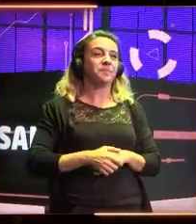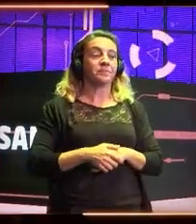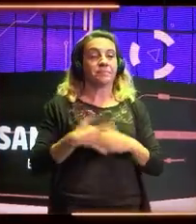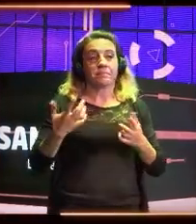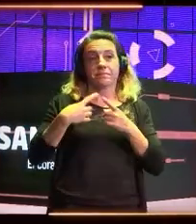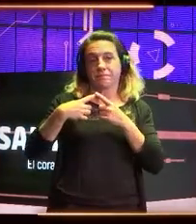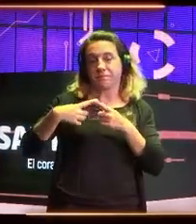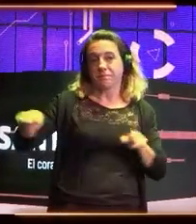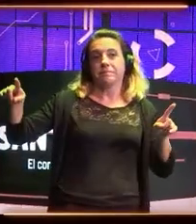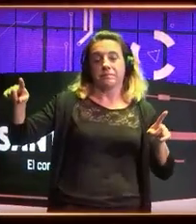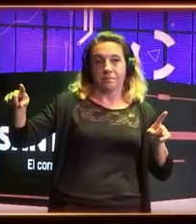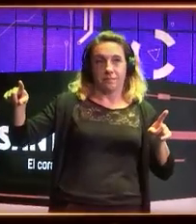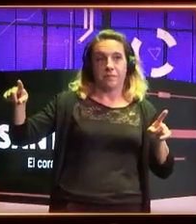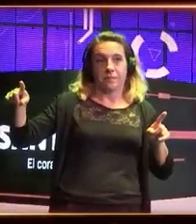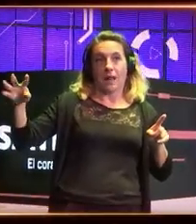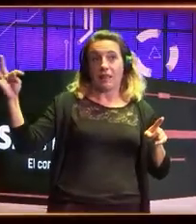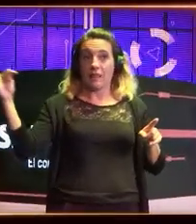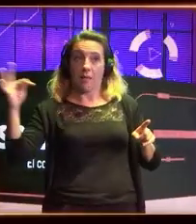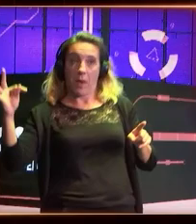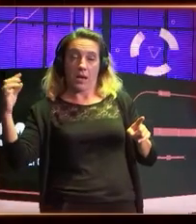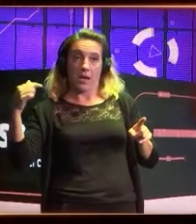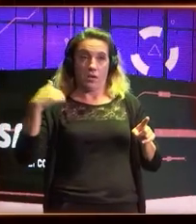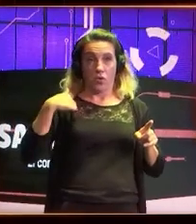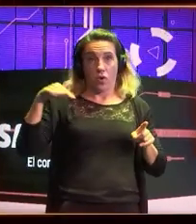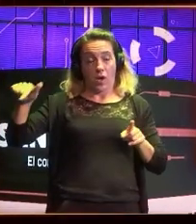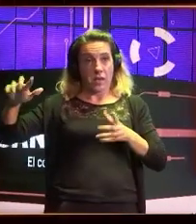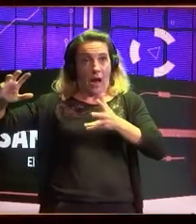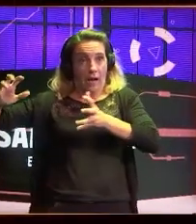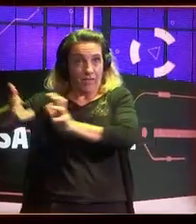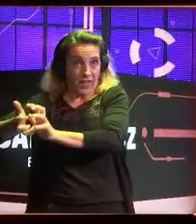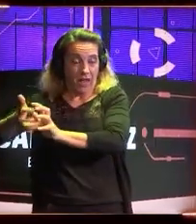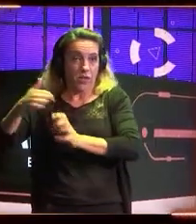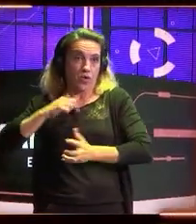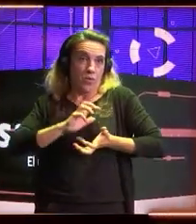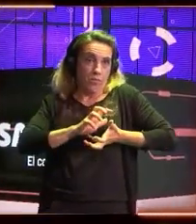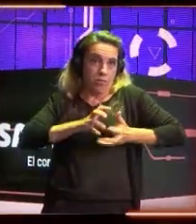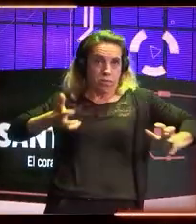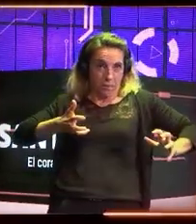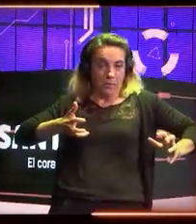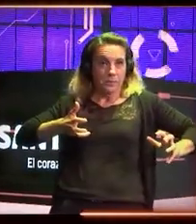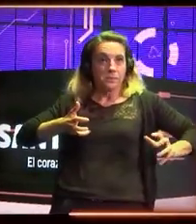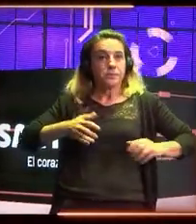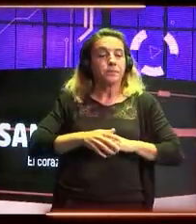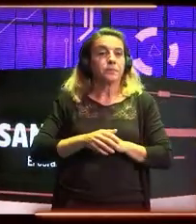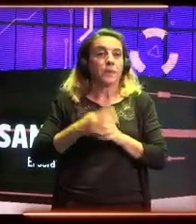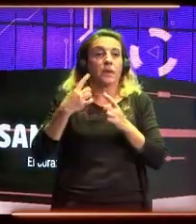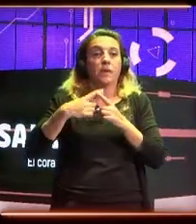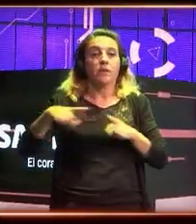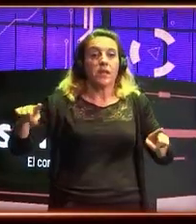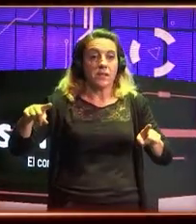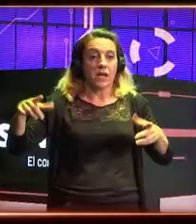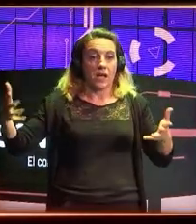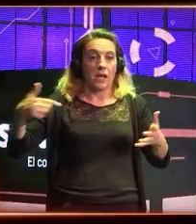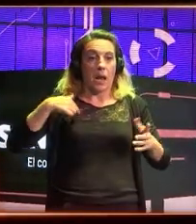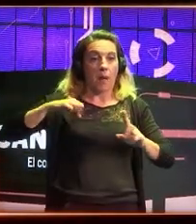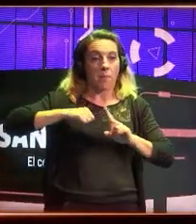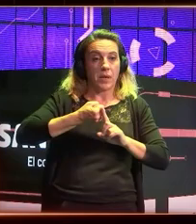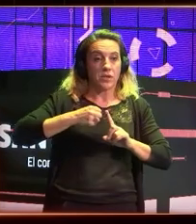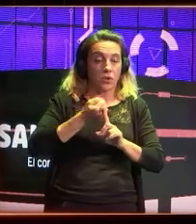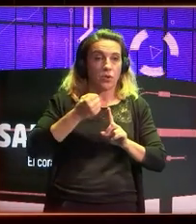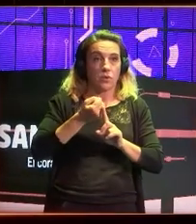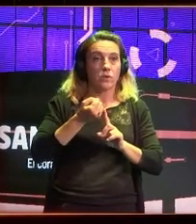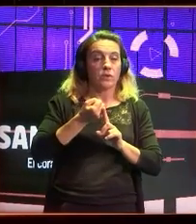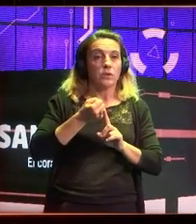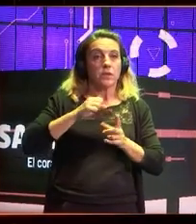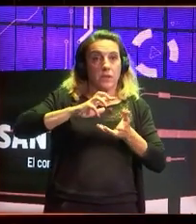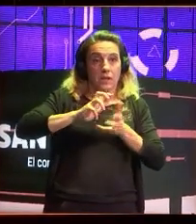diferencia entre Tamara y y yo Tamara es la gravedad yo soy la presión de radiación la diferencia es que la presión de radiación funciona